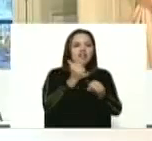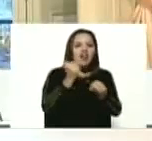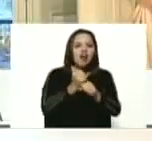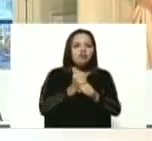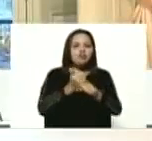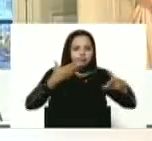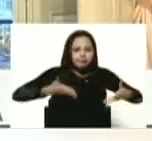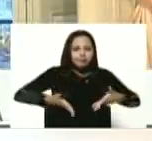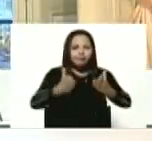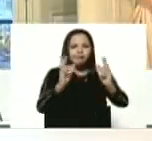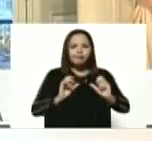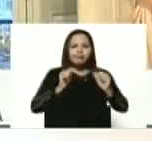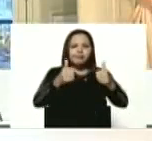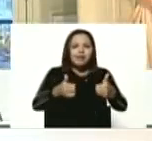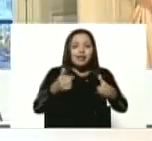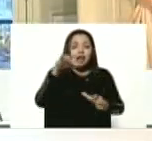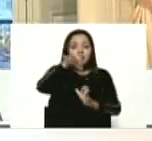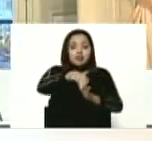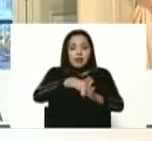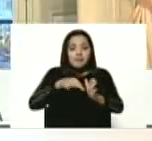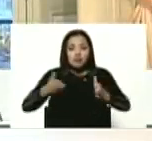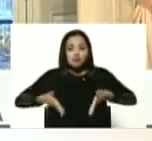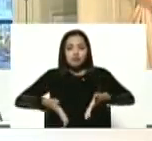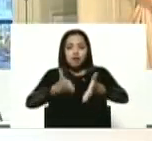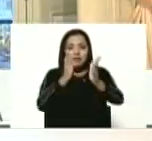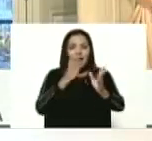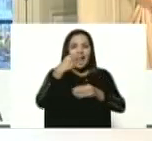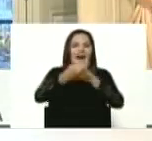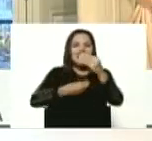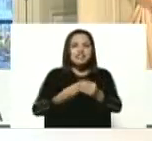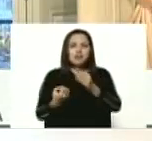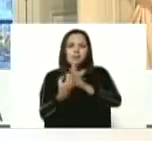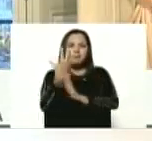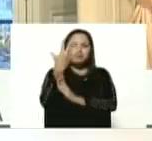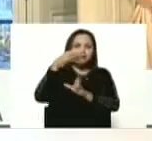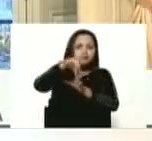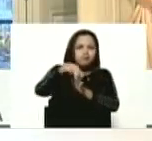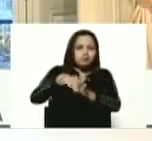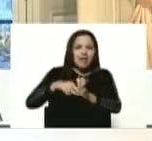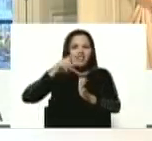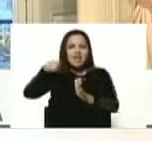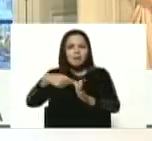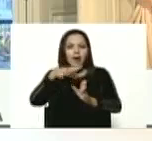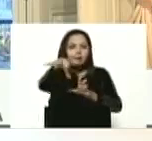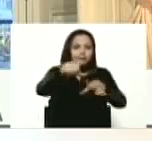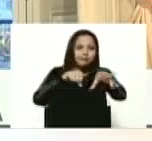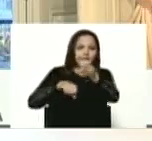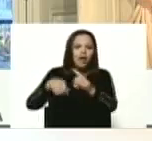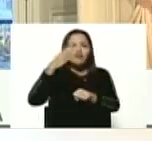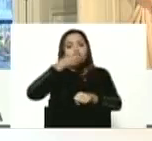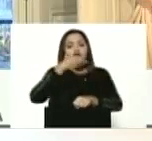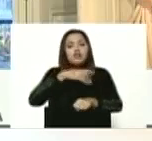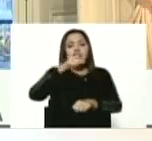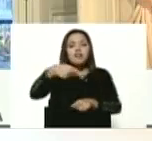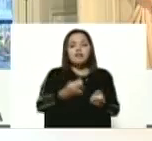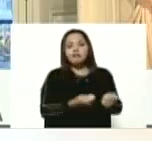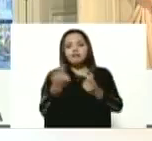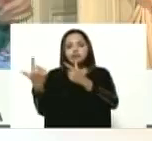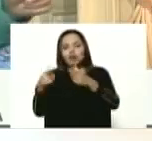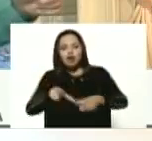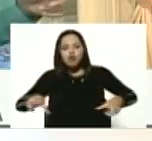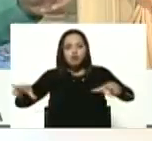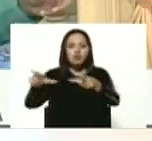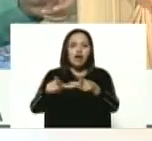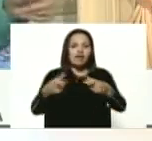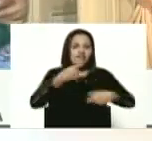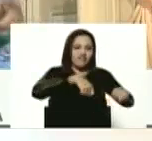surco, sembrando el surco, cultivando la mata y luego recogiendo la cosecha, trasladando la cosecha, como